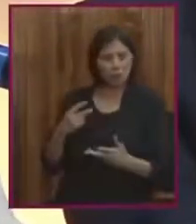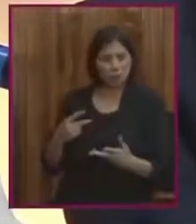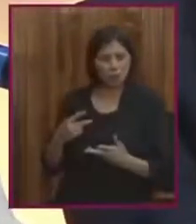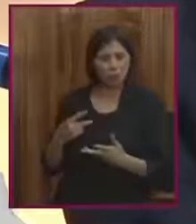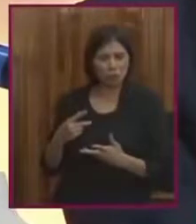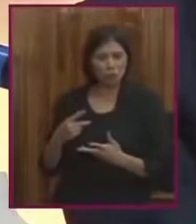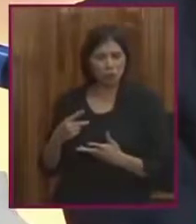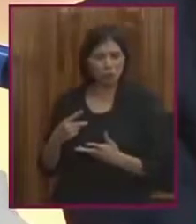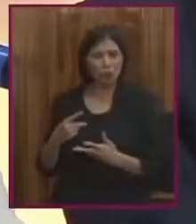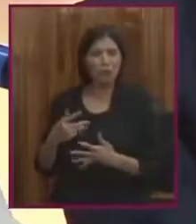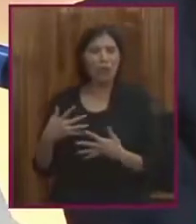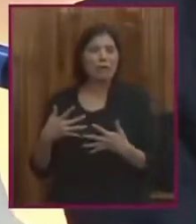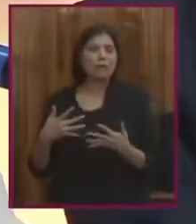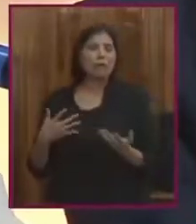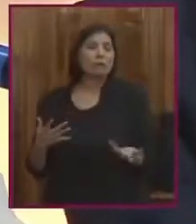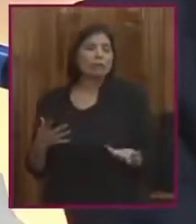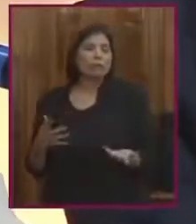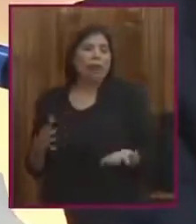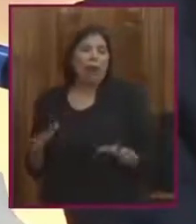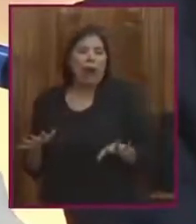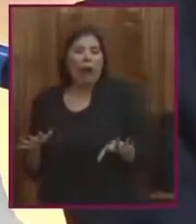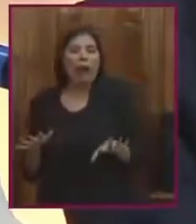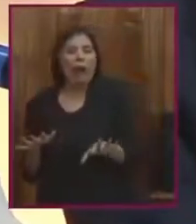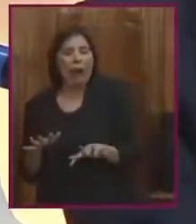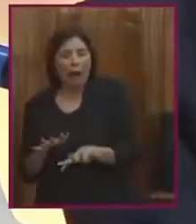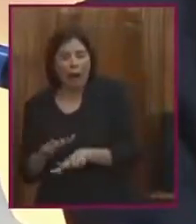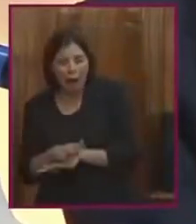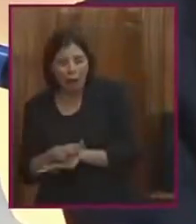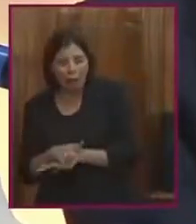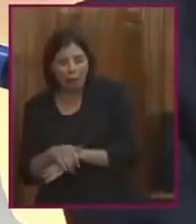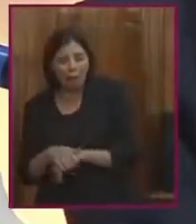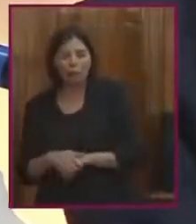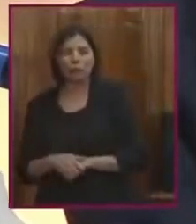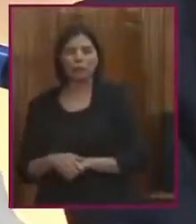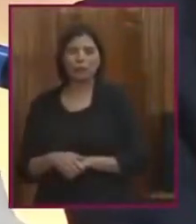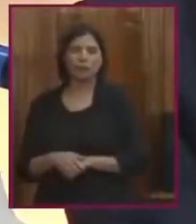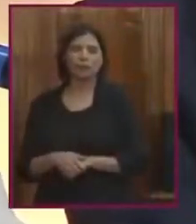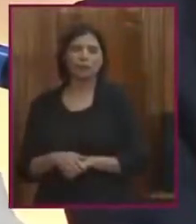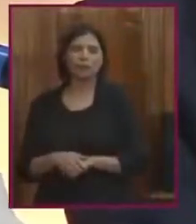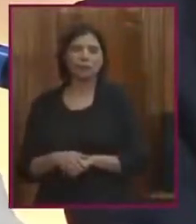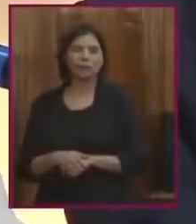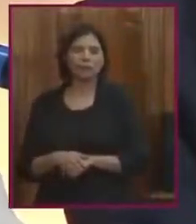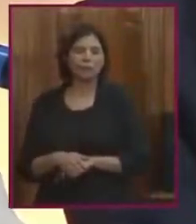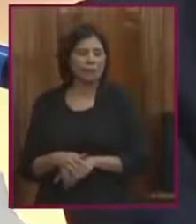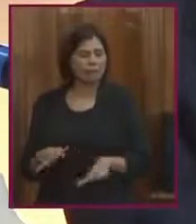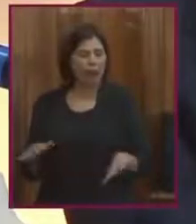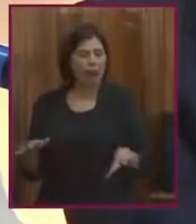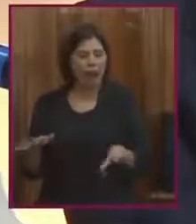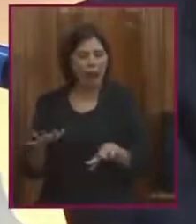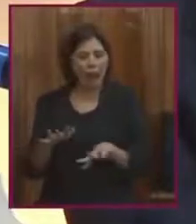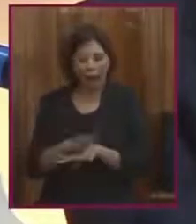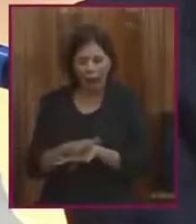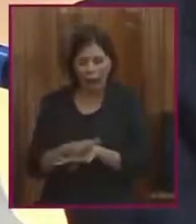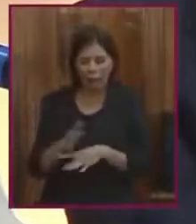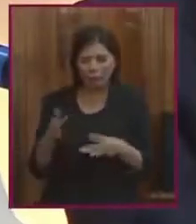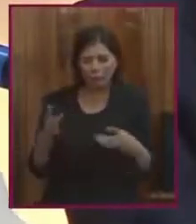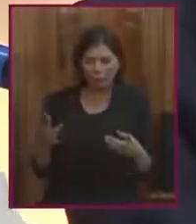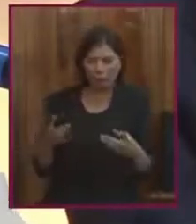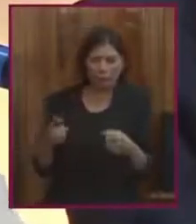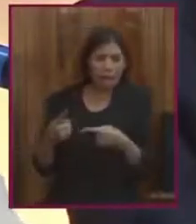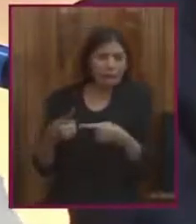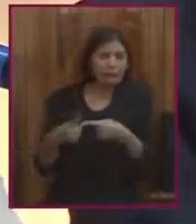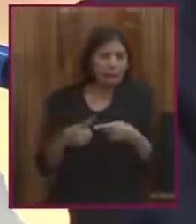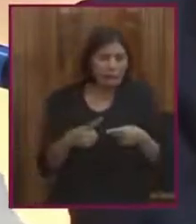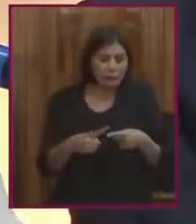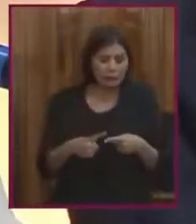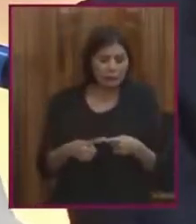una coyuntura fundante. Estamos en una coyuntura de cambio en la diversidad, y entonces